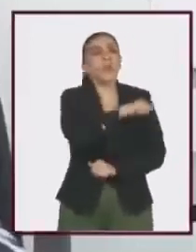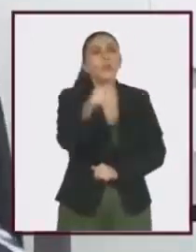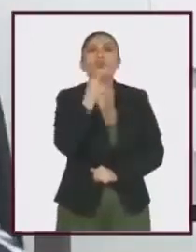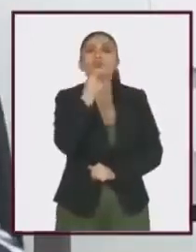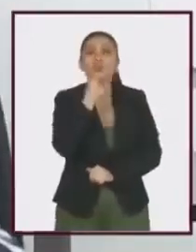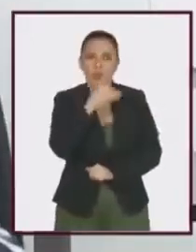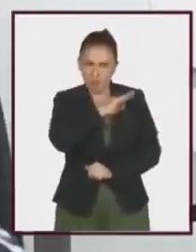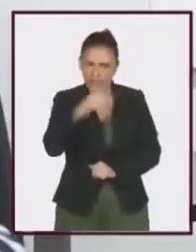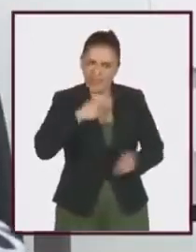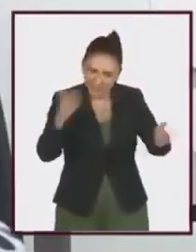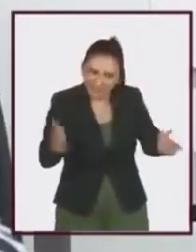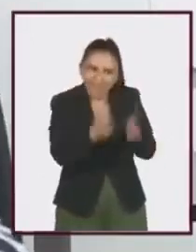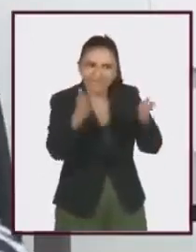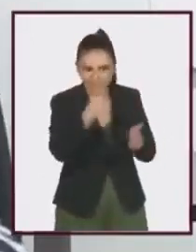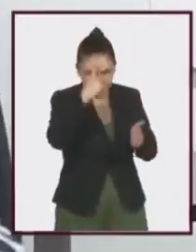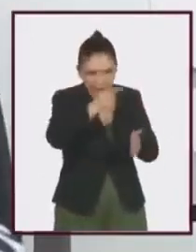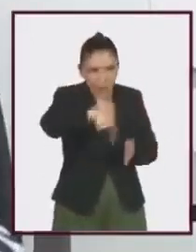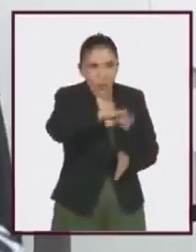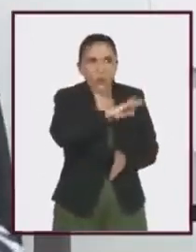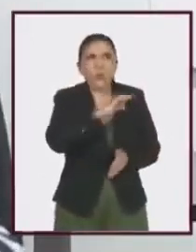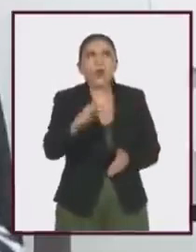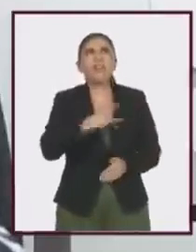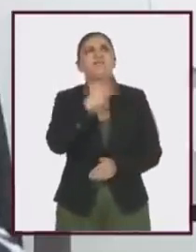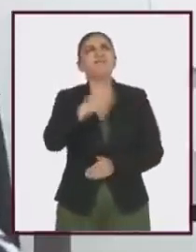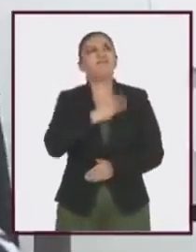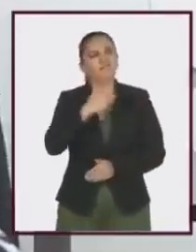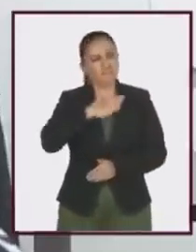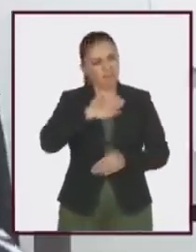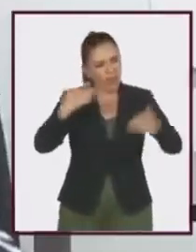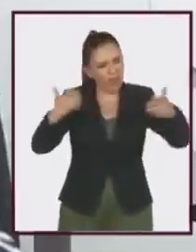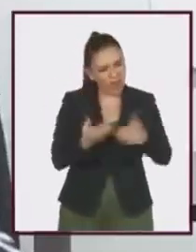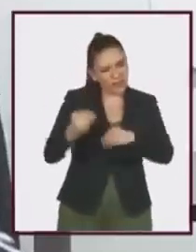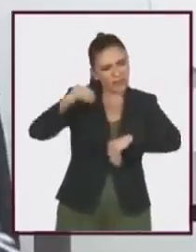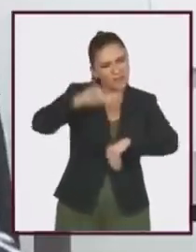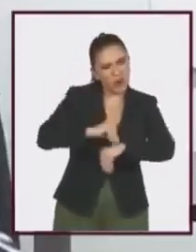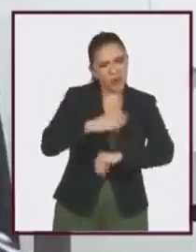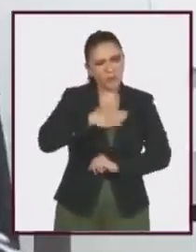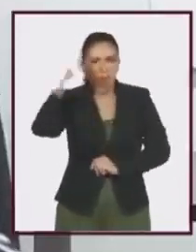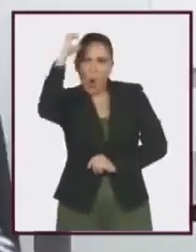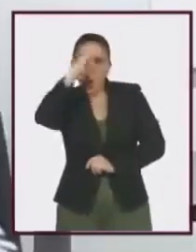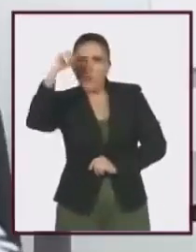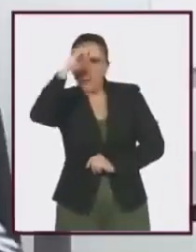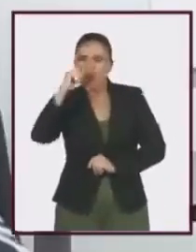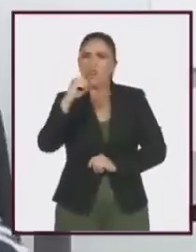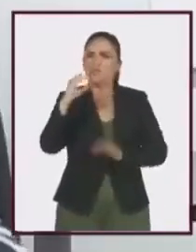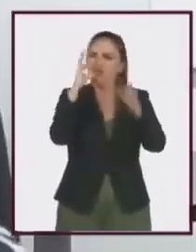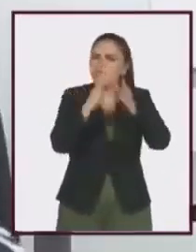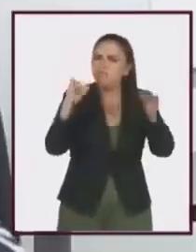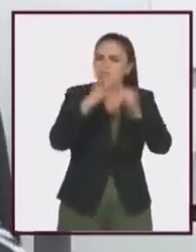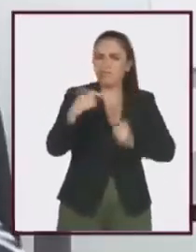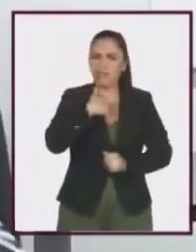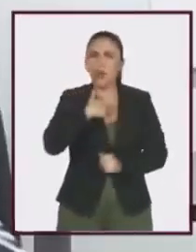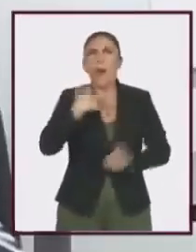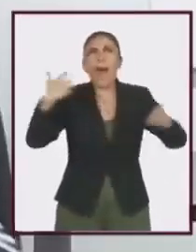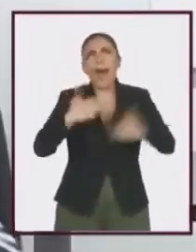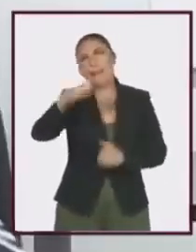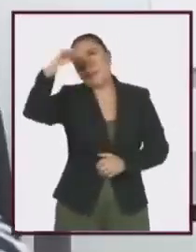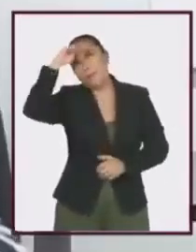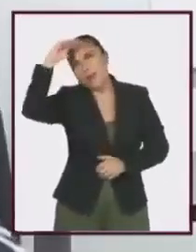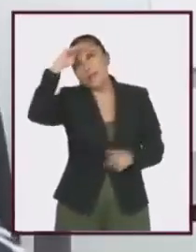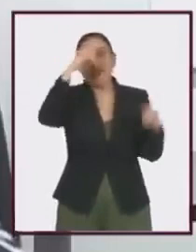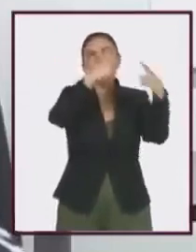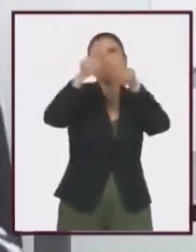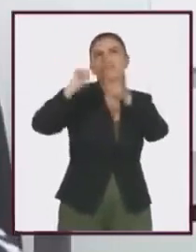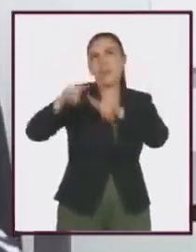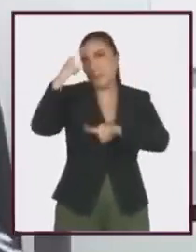la capacidad de poder establecer sus propios criterios, de desarrollar su pensamiento